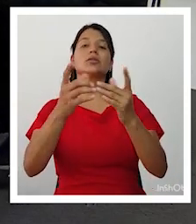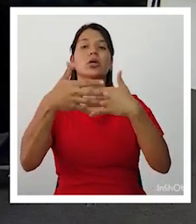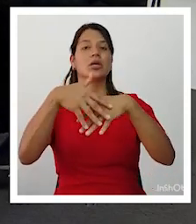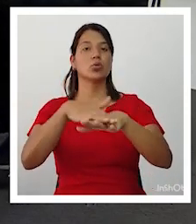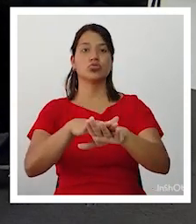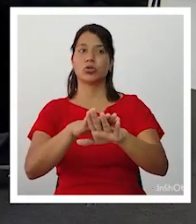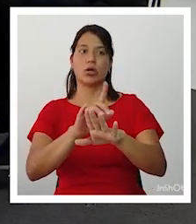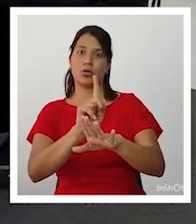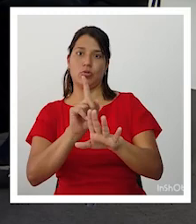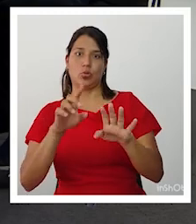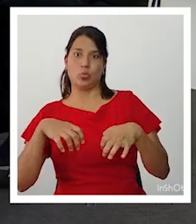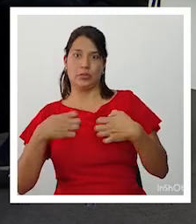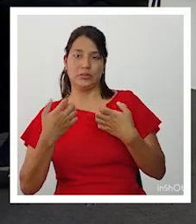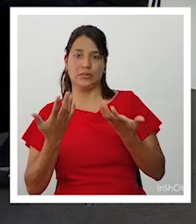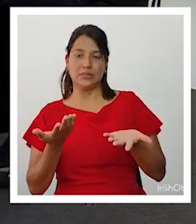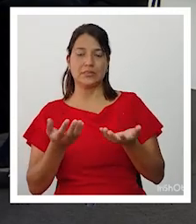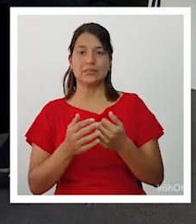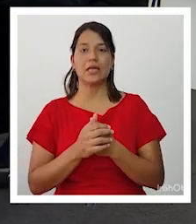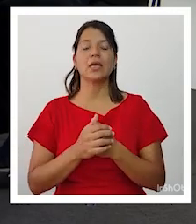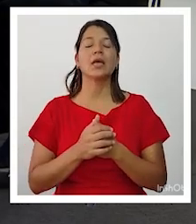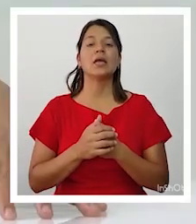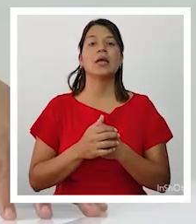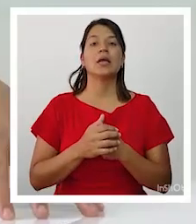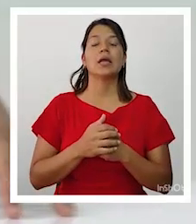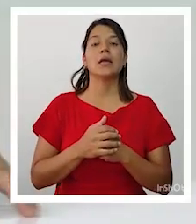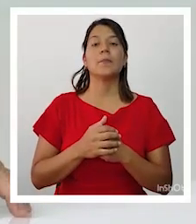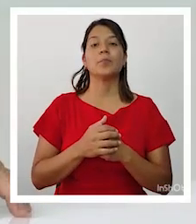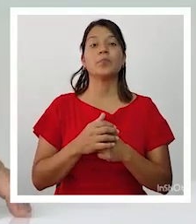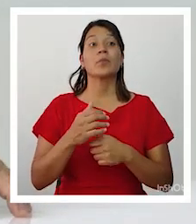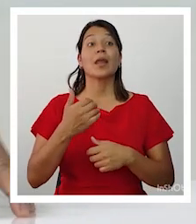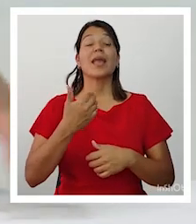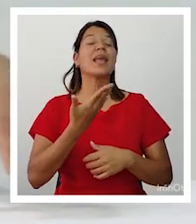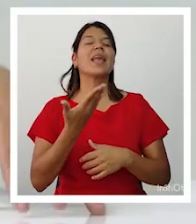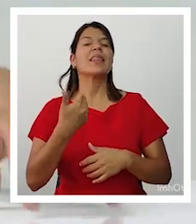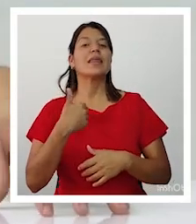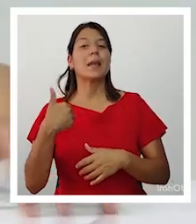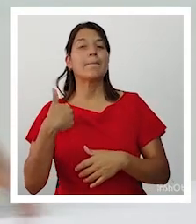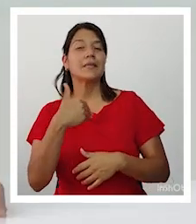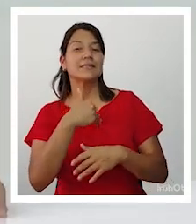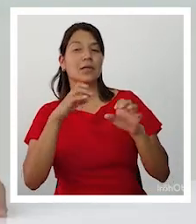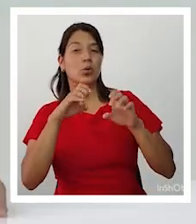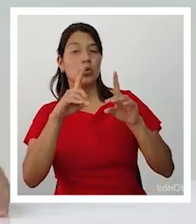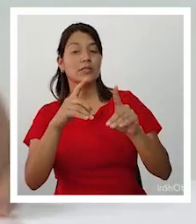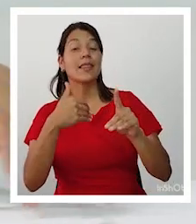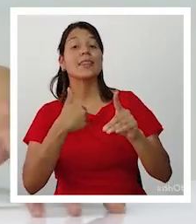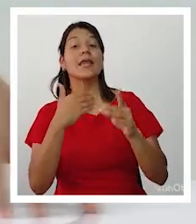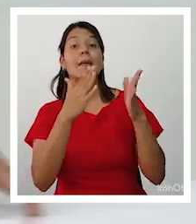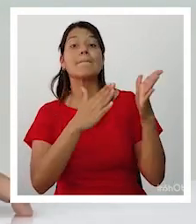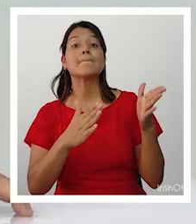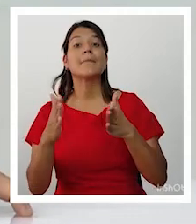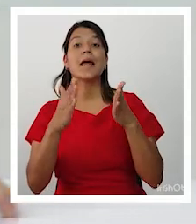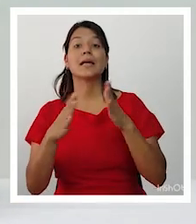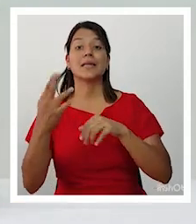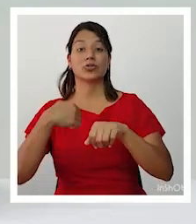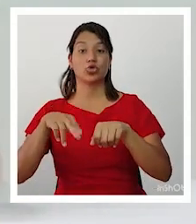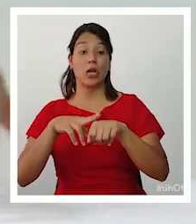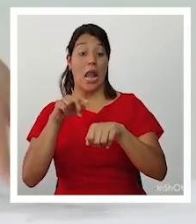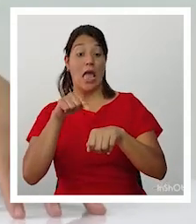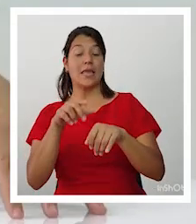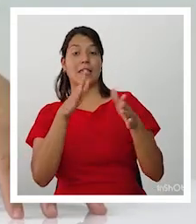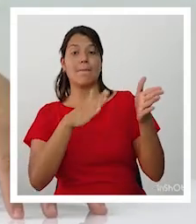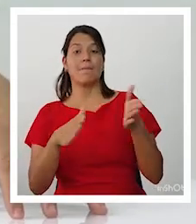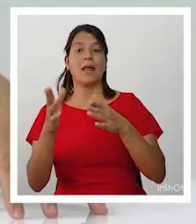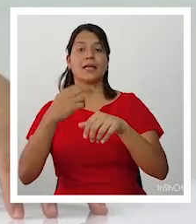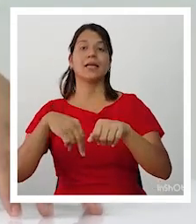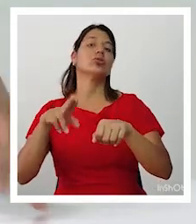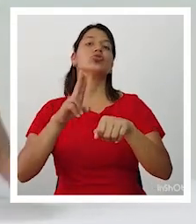existe, ¿verdad? Lo que tiene el Ministerio de Educación es un plan nacional. En este plan nacional es donde